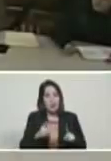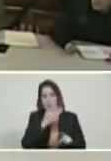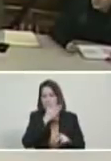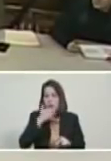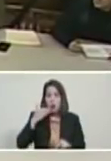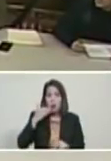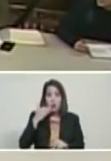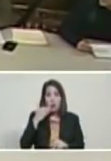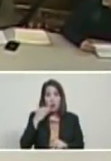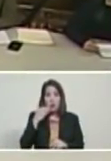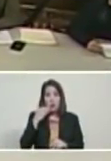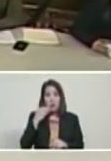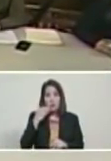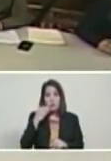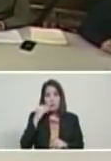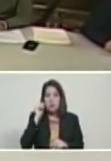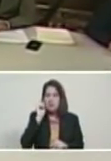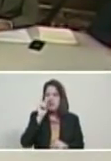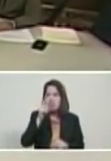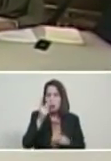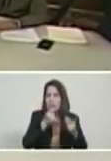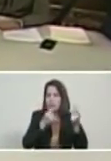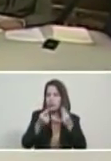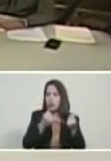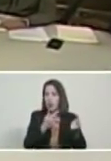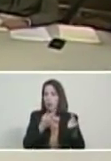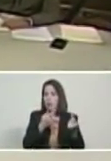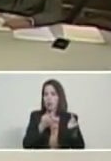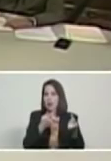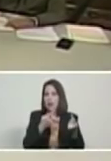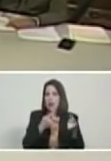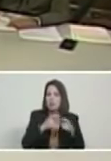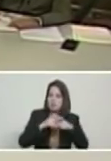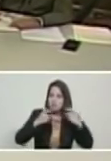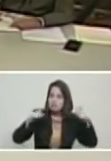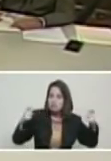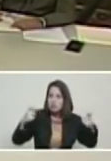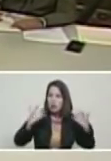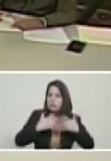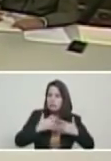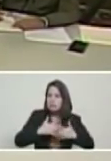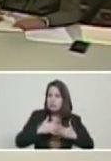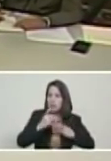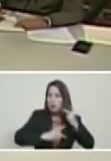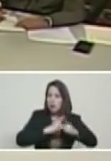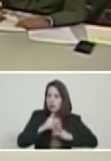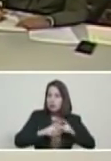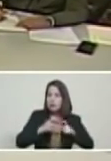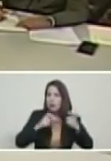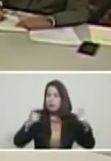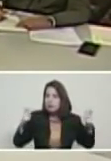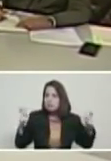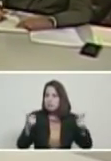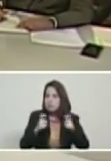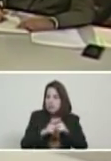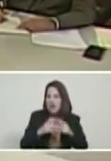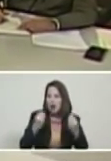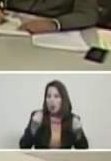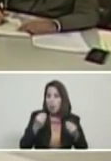a perspectivas macroeconómicas, microeconómicas, productivas,